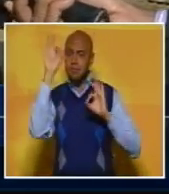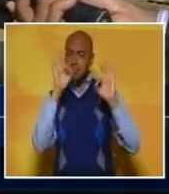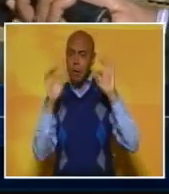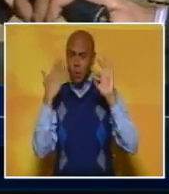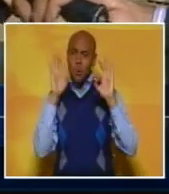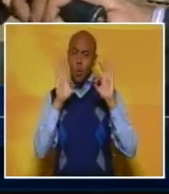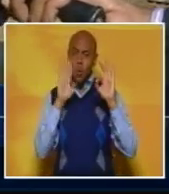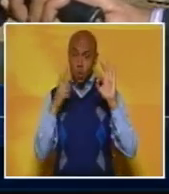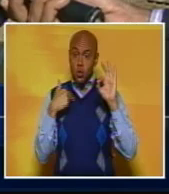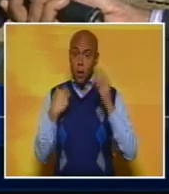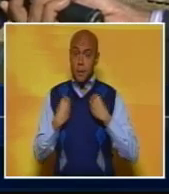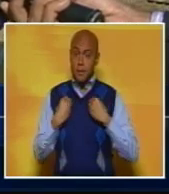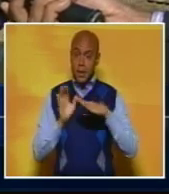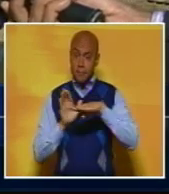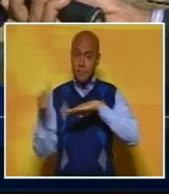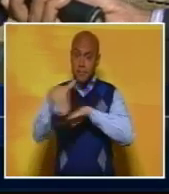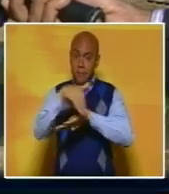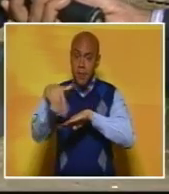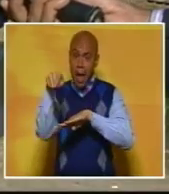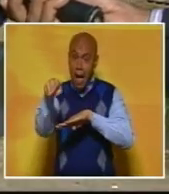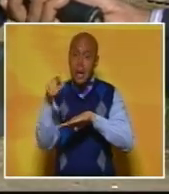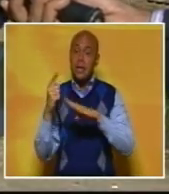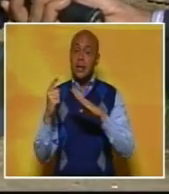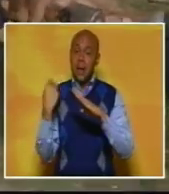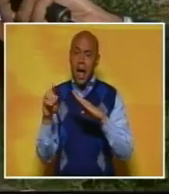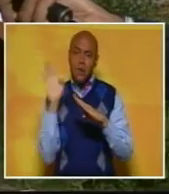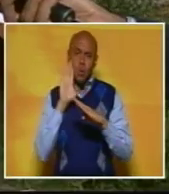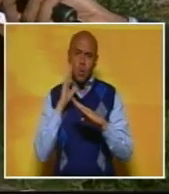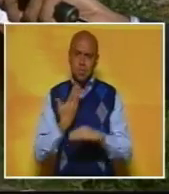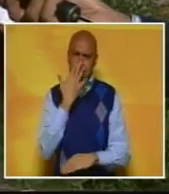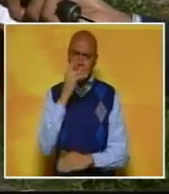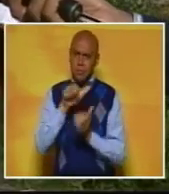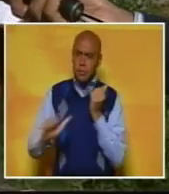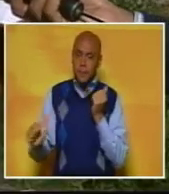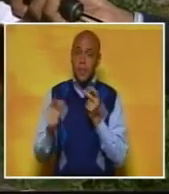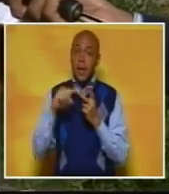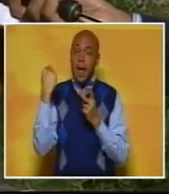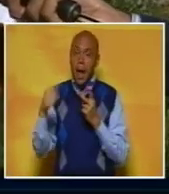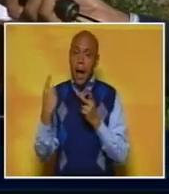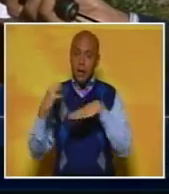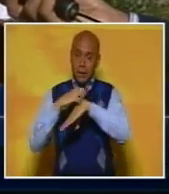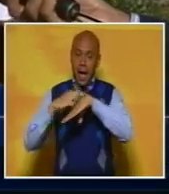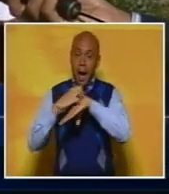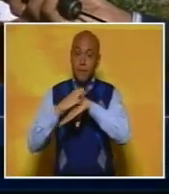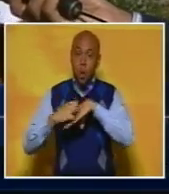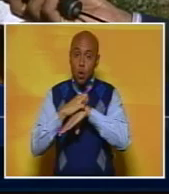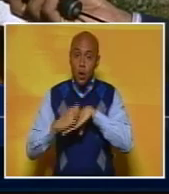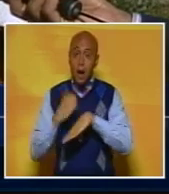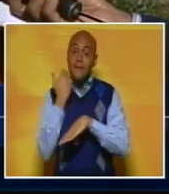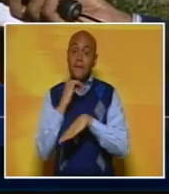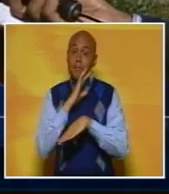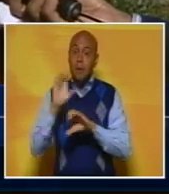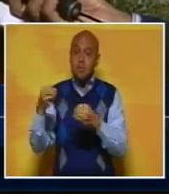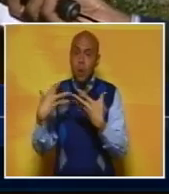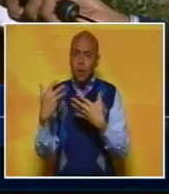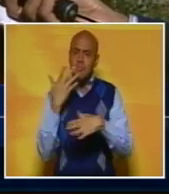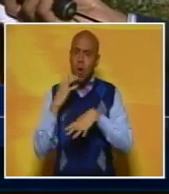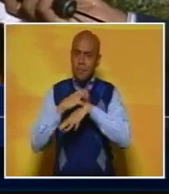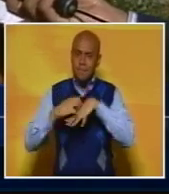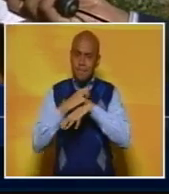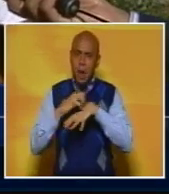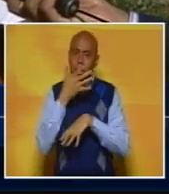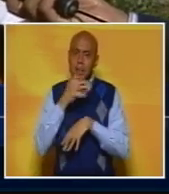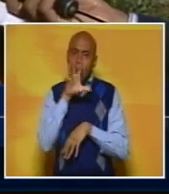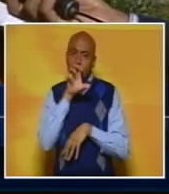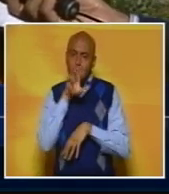ahí, demasiado mosquito, demasiada hediondez. Esto produce escabiosis, lo que llaman los llamados sarna en la piel.